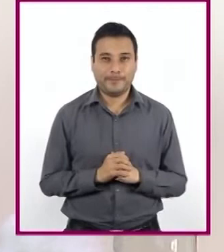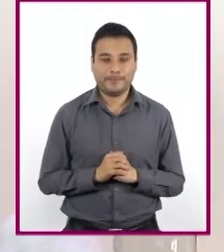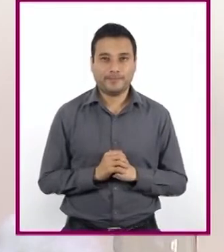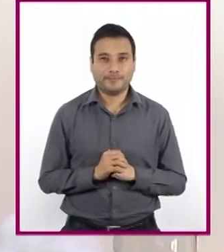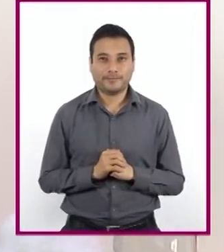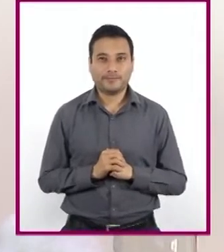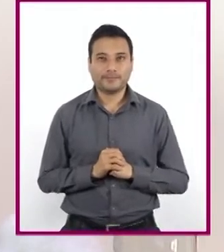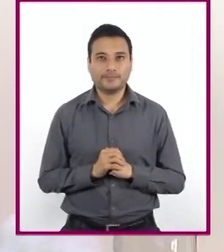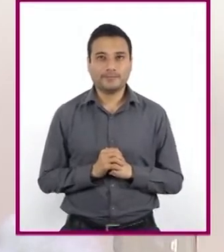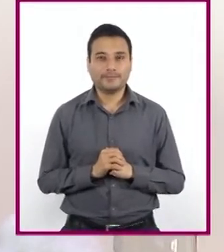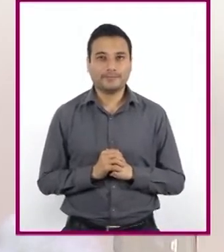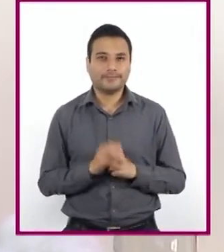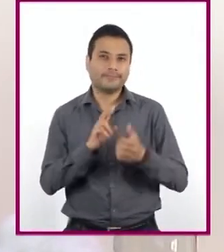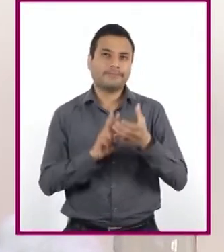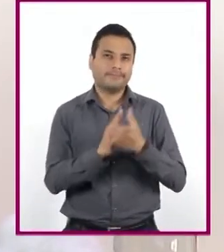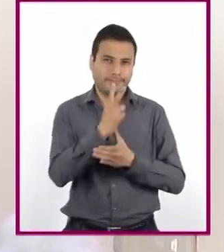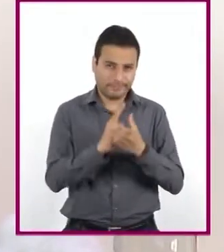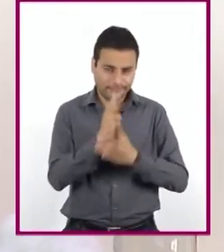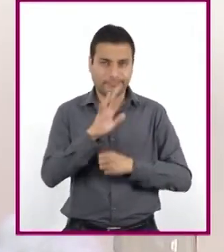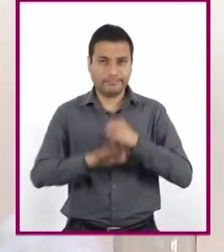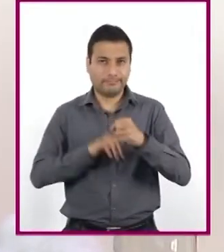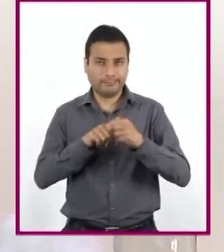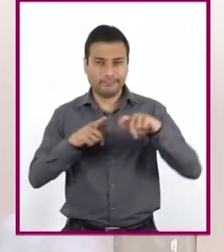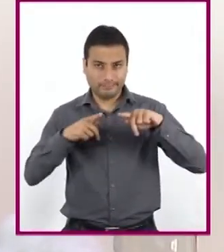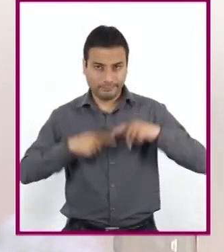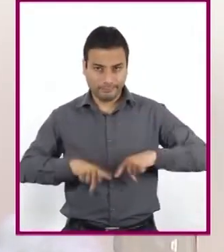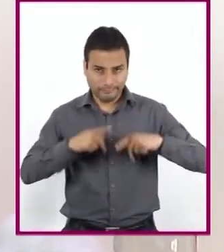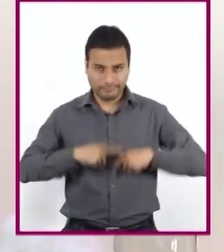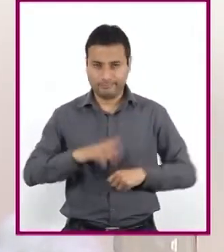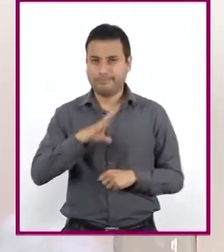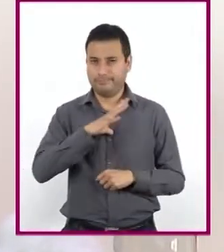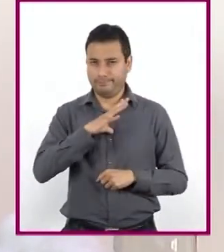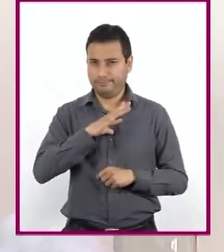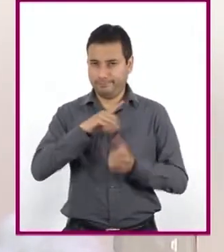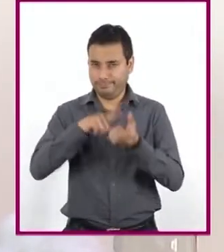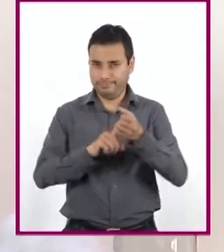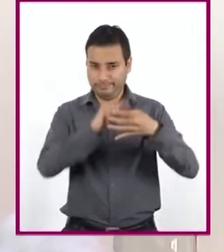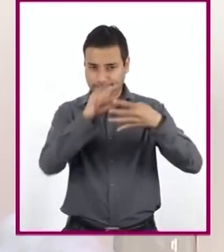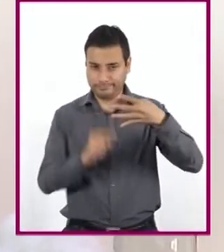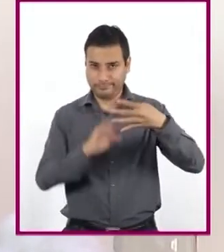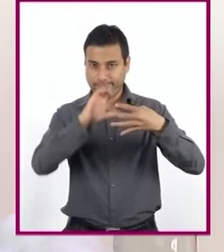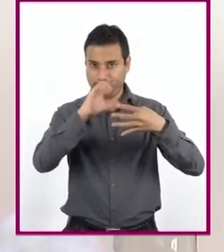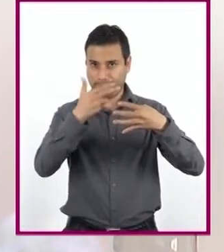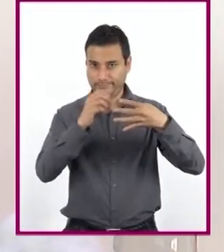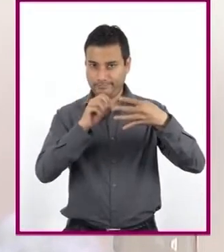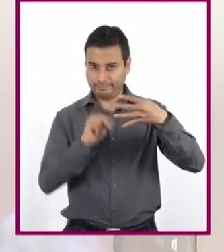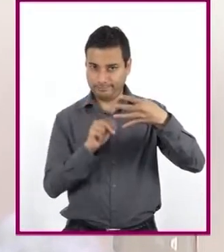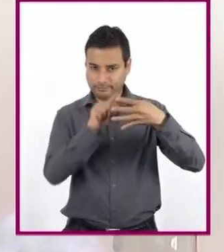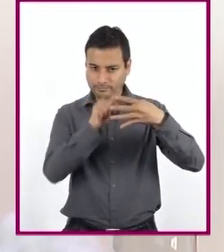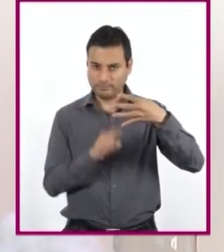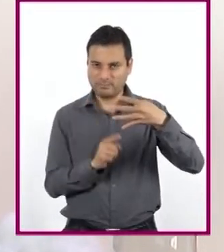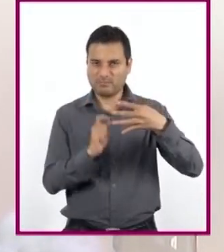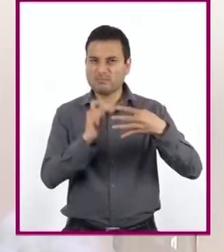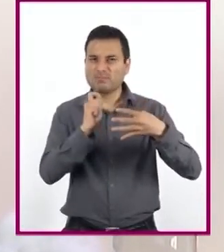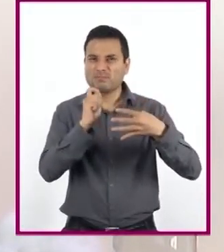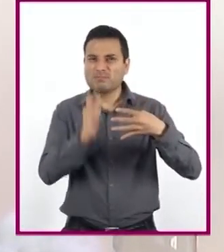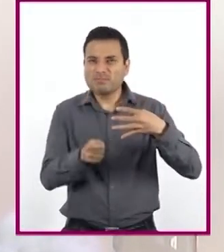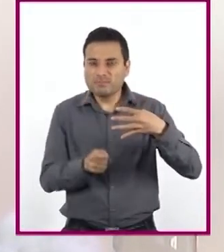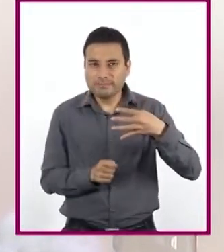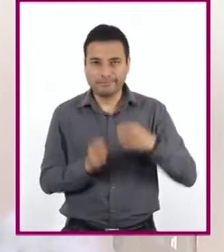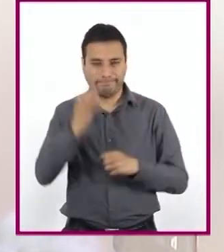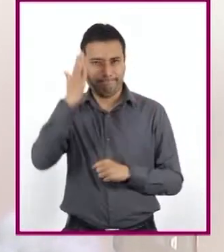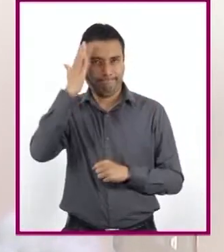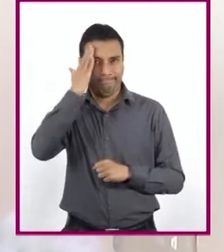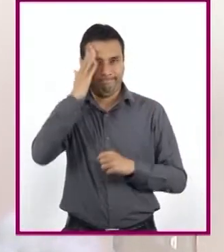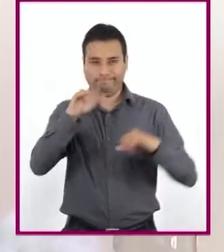Los seres vivos estamos formados por chons. Esta palabra está formada por los símbolos de los elementos